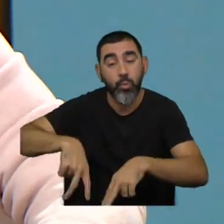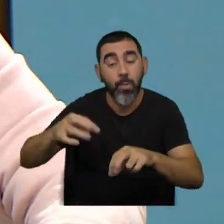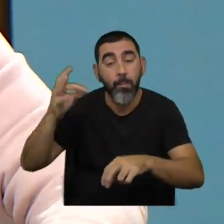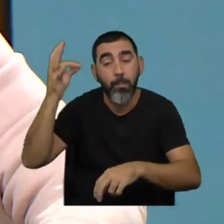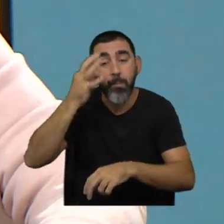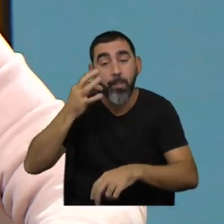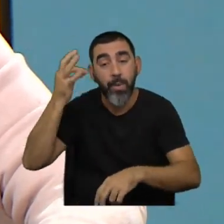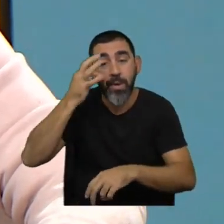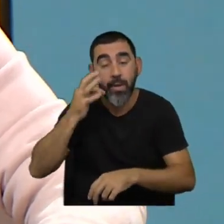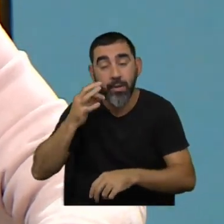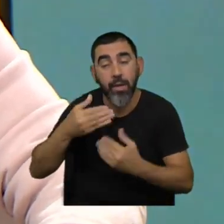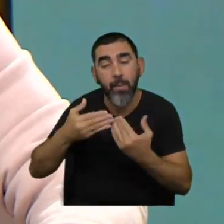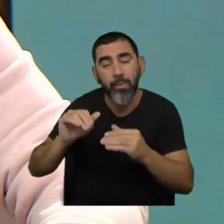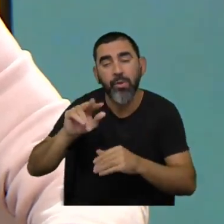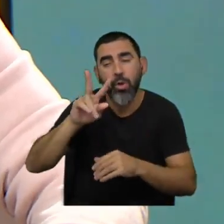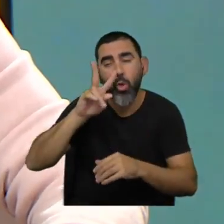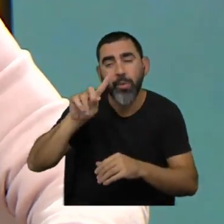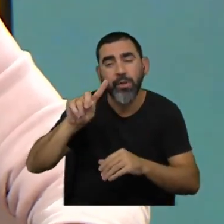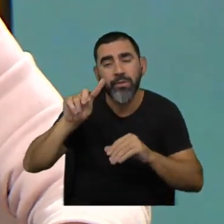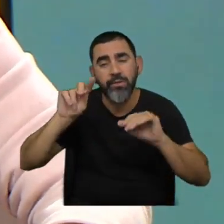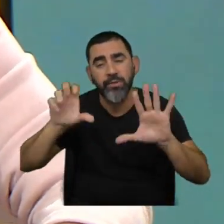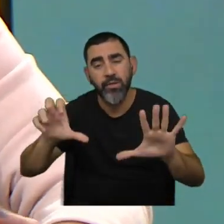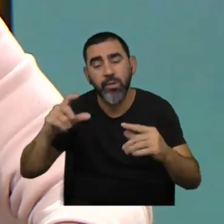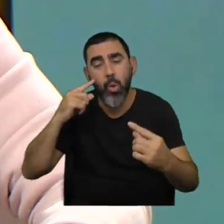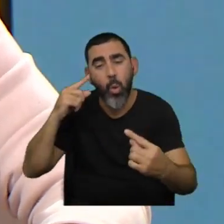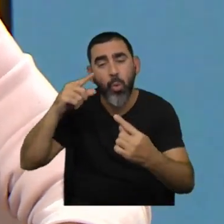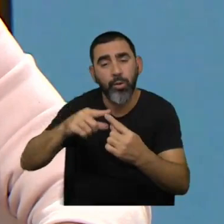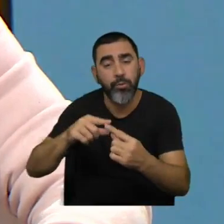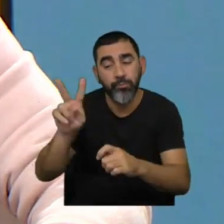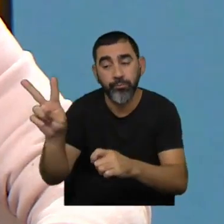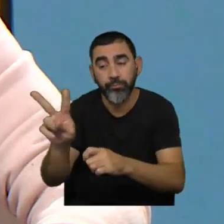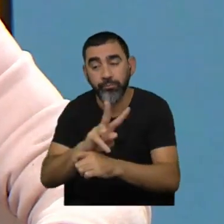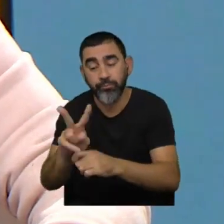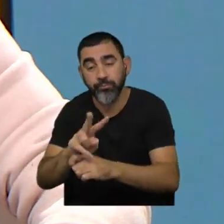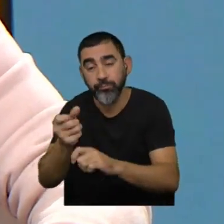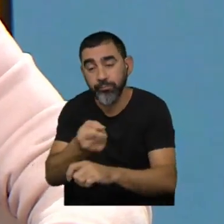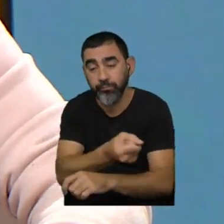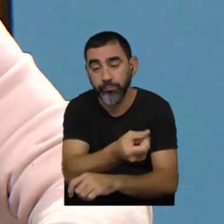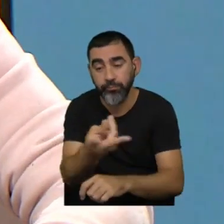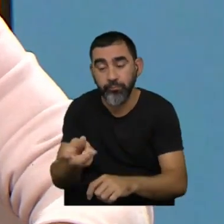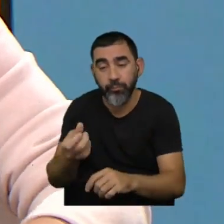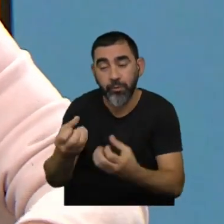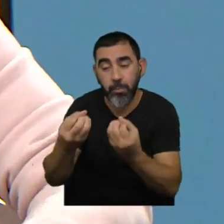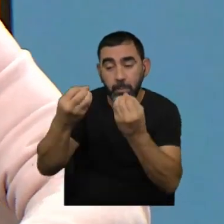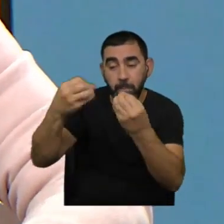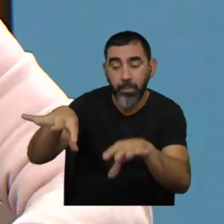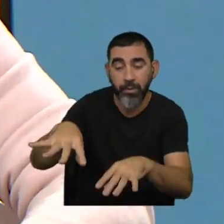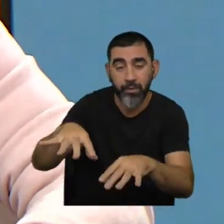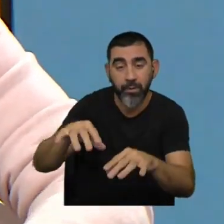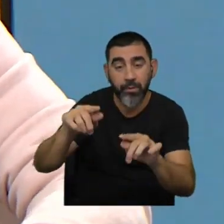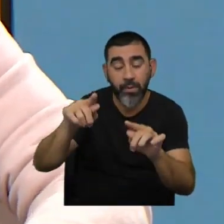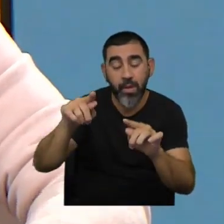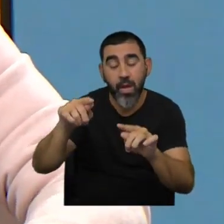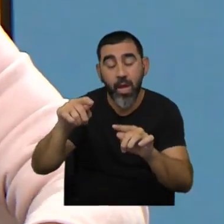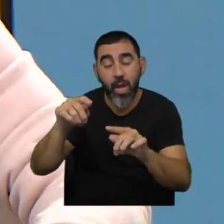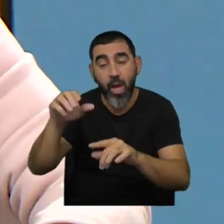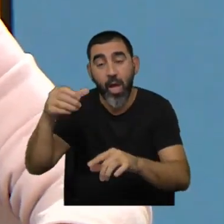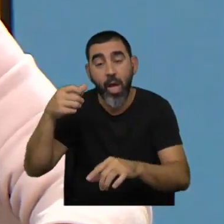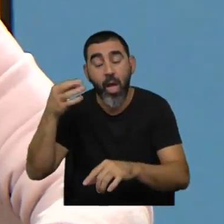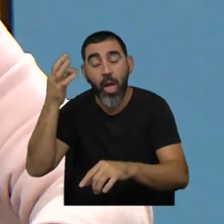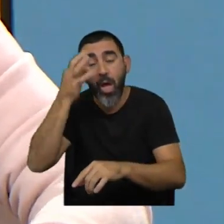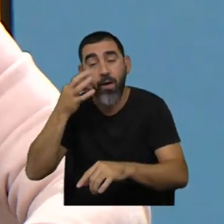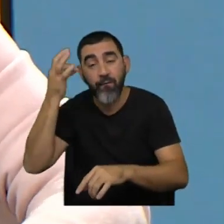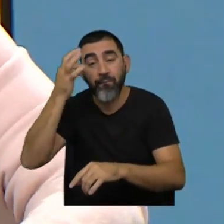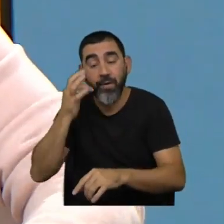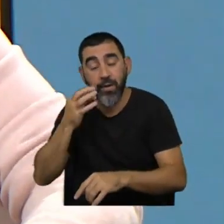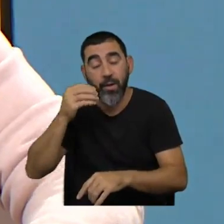año 2016 con el fin de tratar de monitorear y cuantificar la pérdida de colmenas, no solamente de abejas melíferas, sino también de